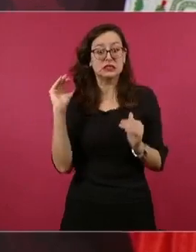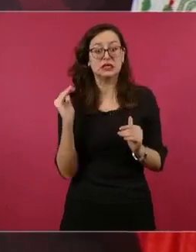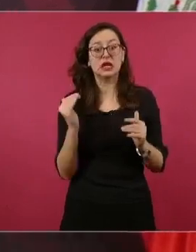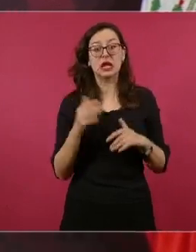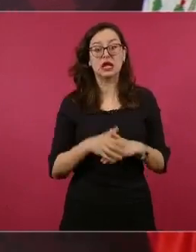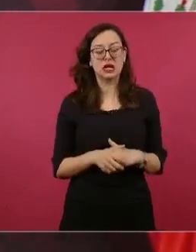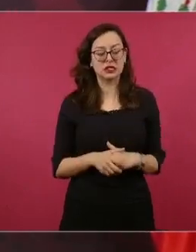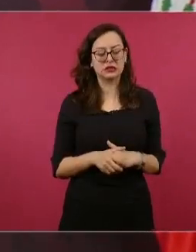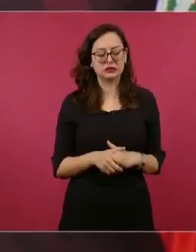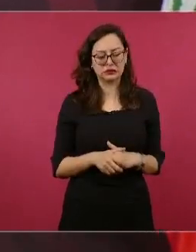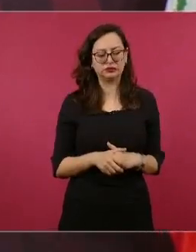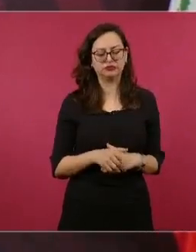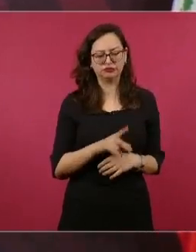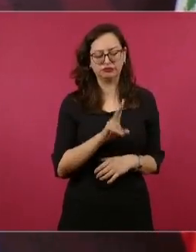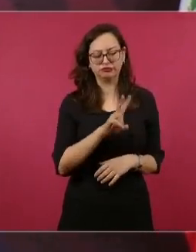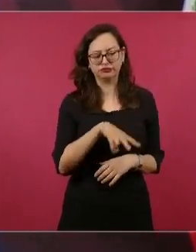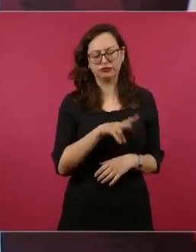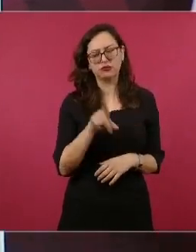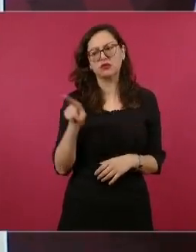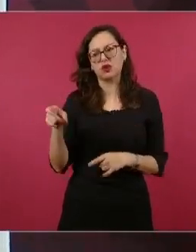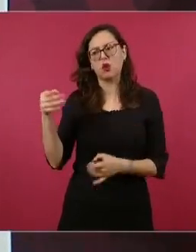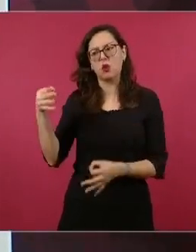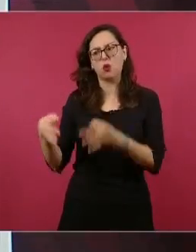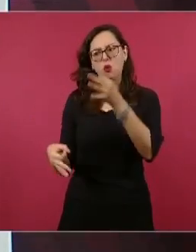Voy a ser cómplice